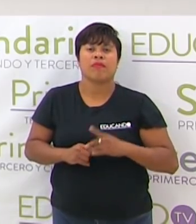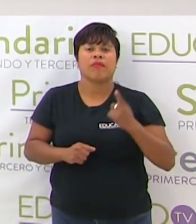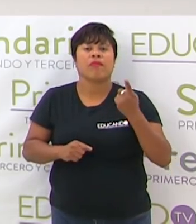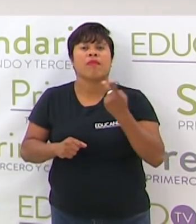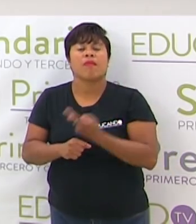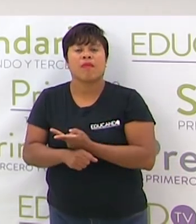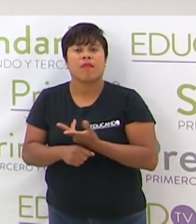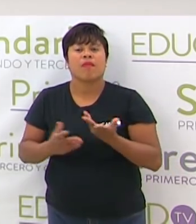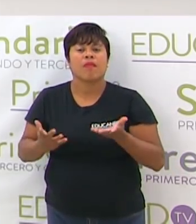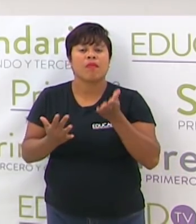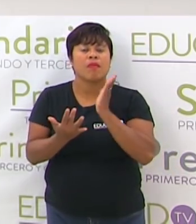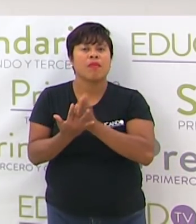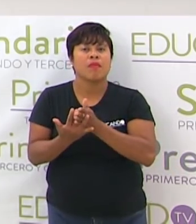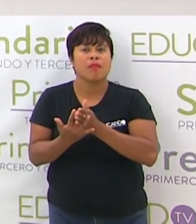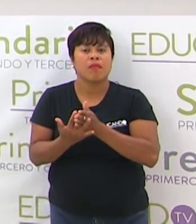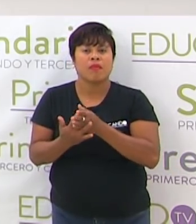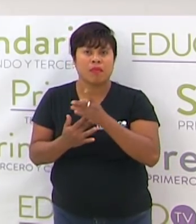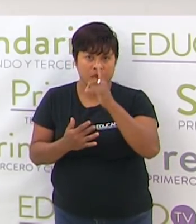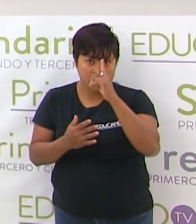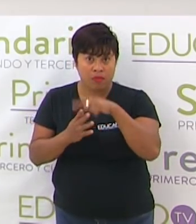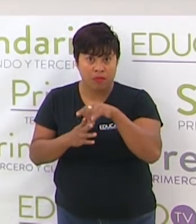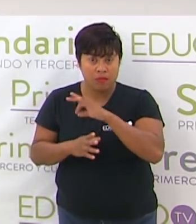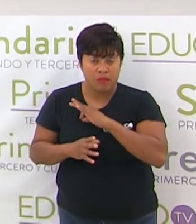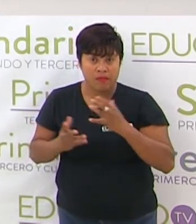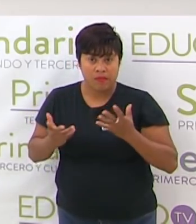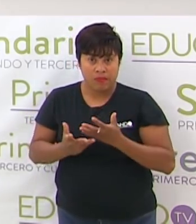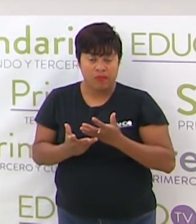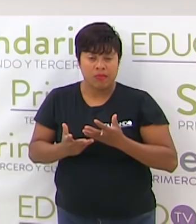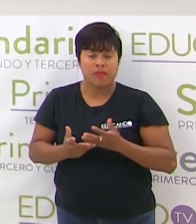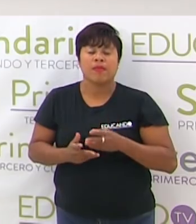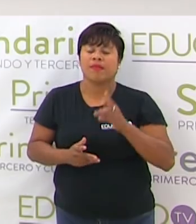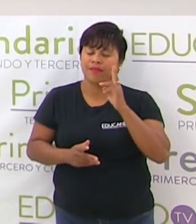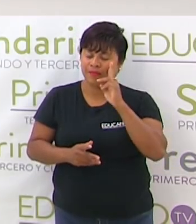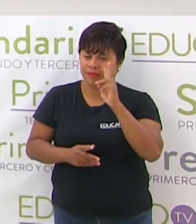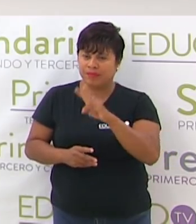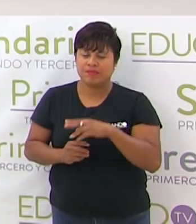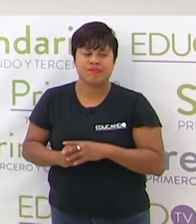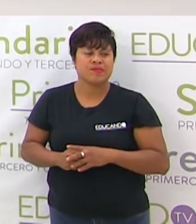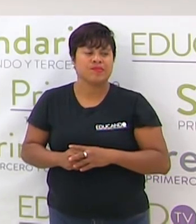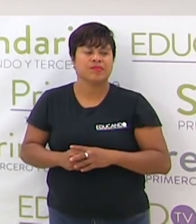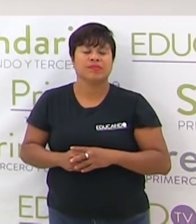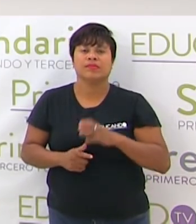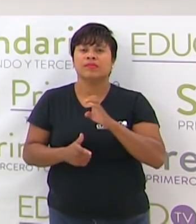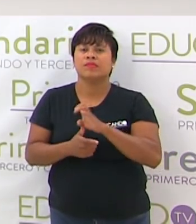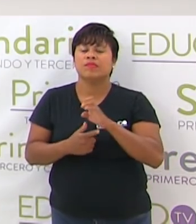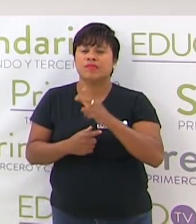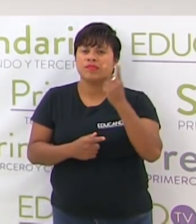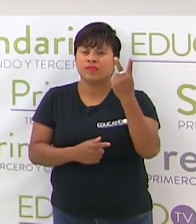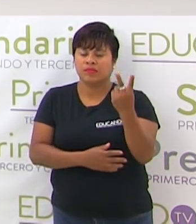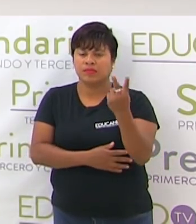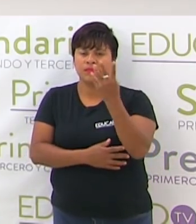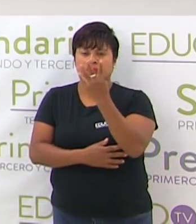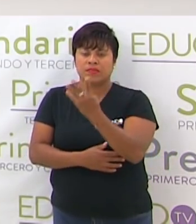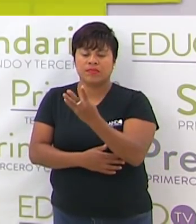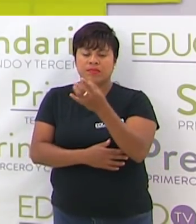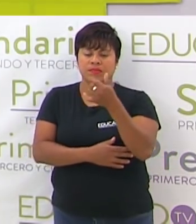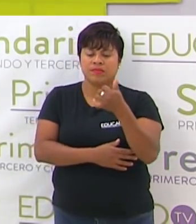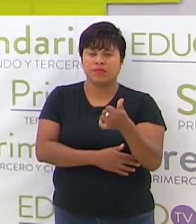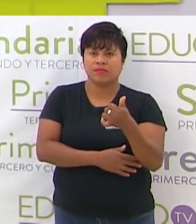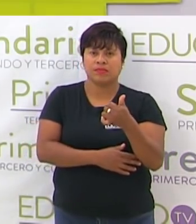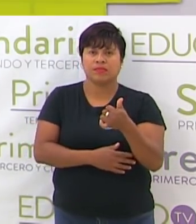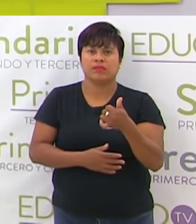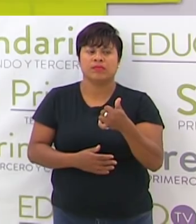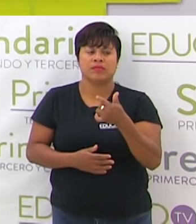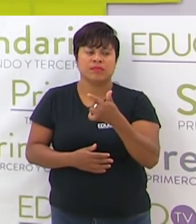¿qué pasará con la mitad? ¿Crees que se reduzca la mitad? Vamos a verlo. Entonces tenemos 2, 4,